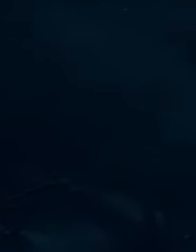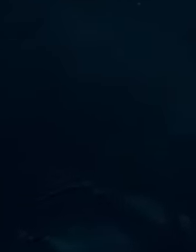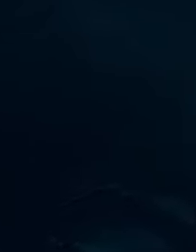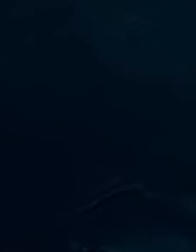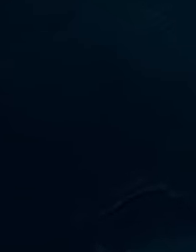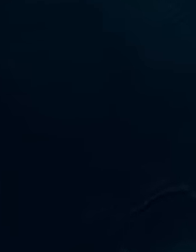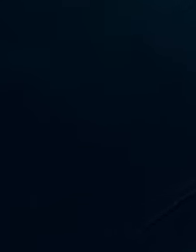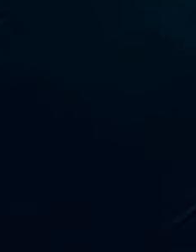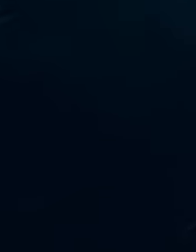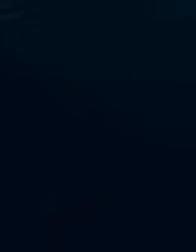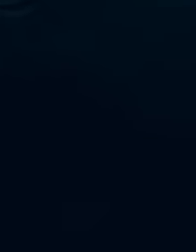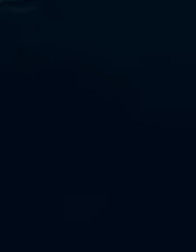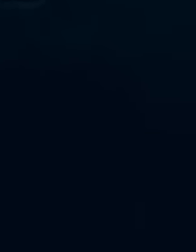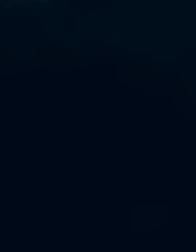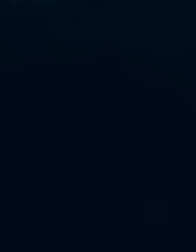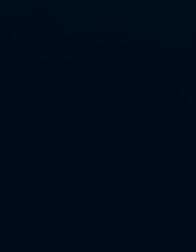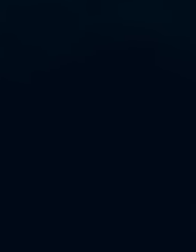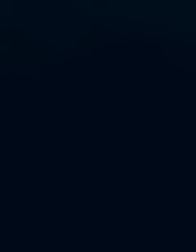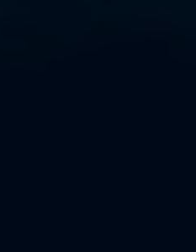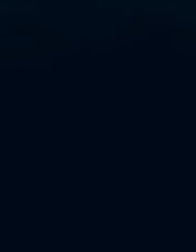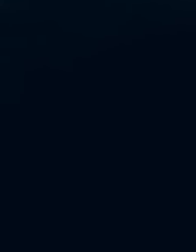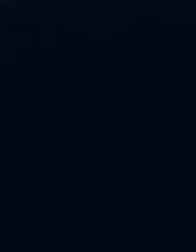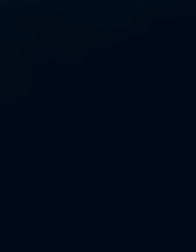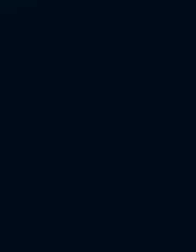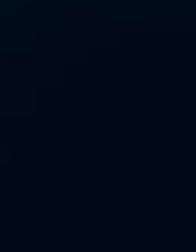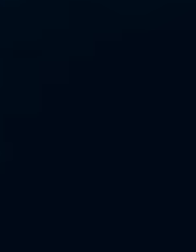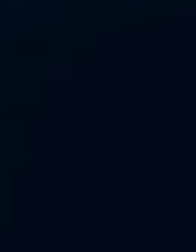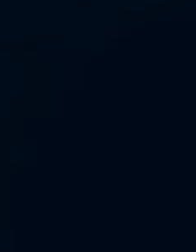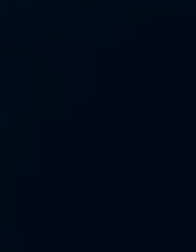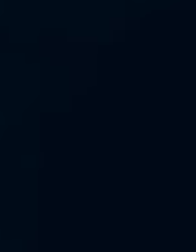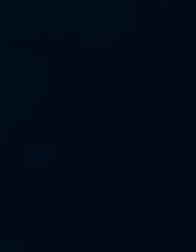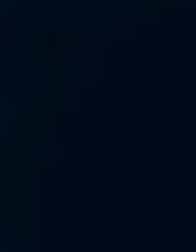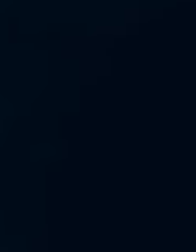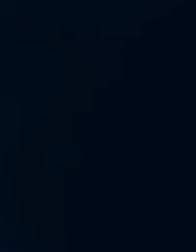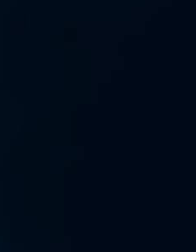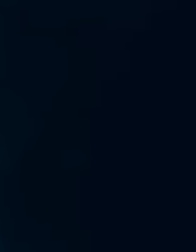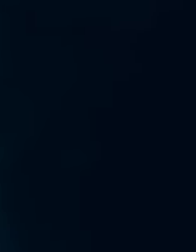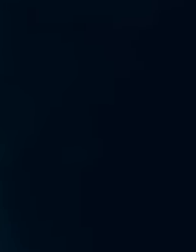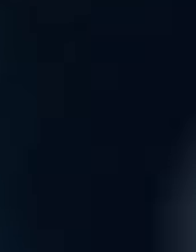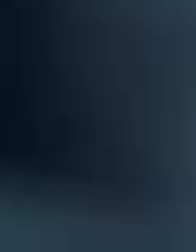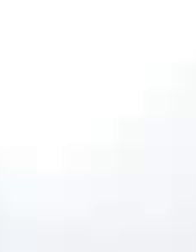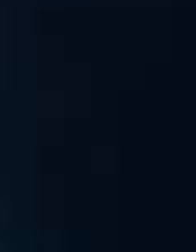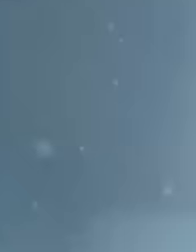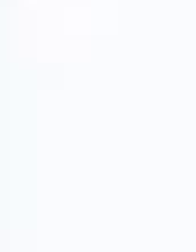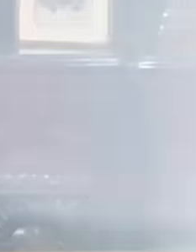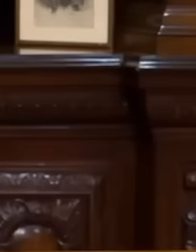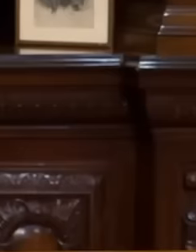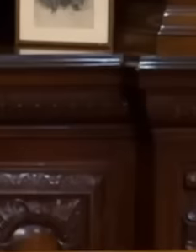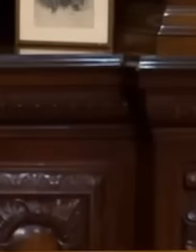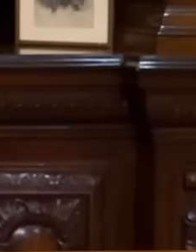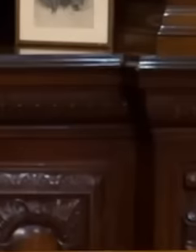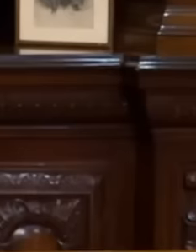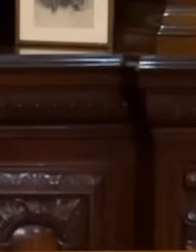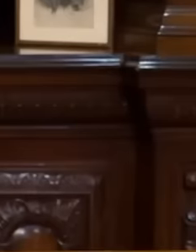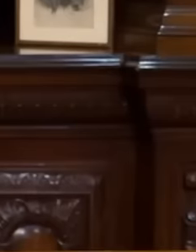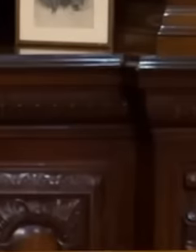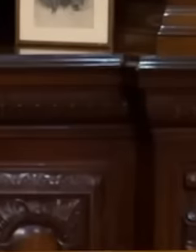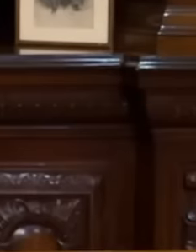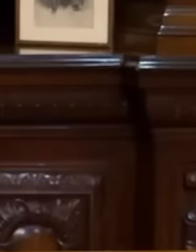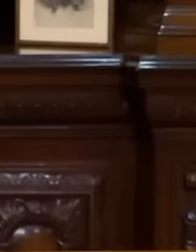Hoy, a través de la conferencia de prensa, dio a conocer que ya están redactando y ordenando ideas para presentar el